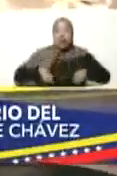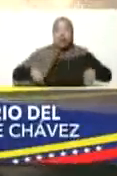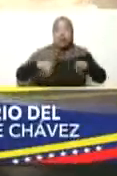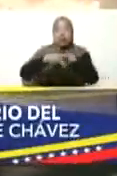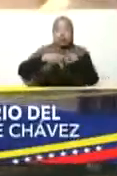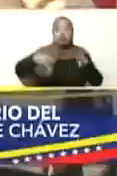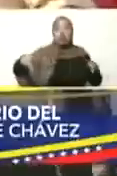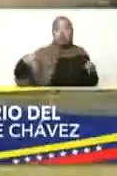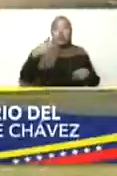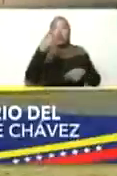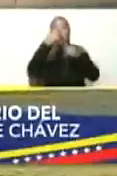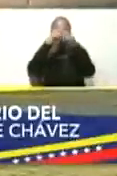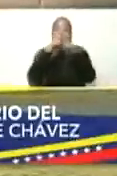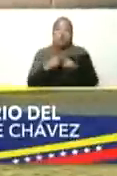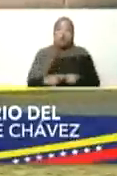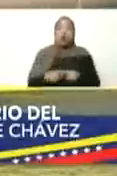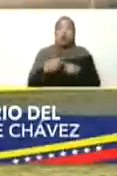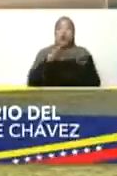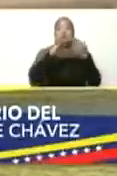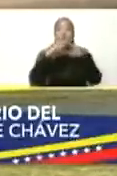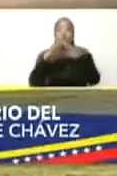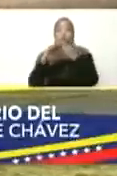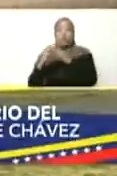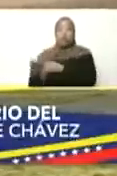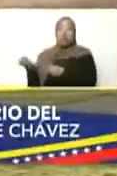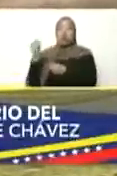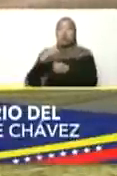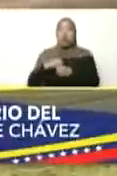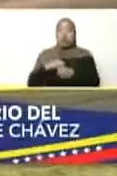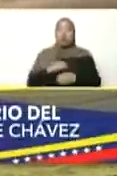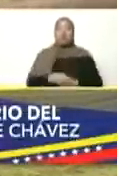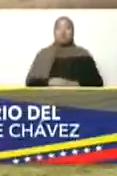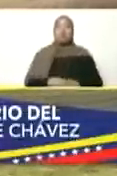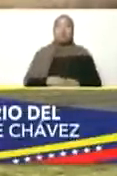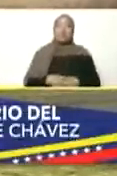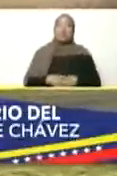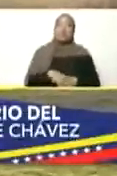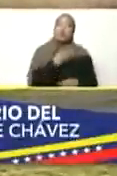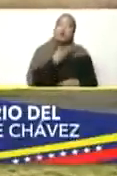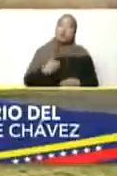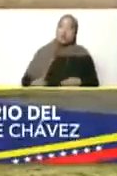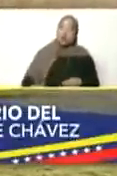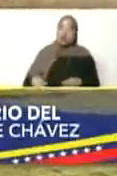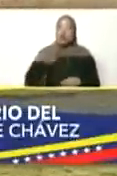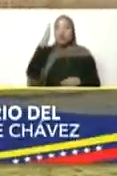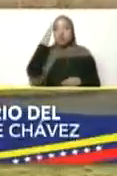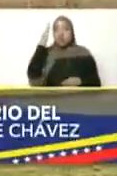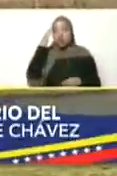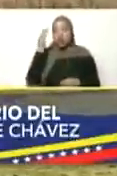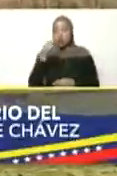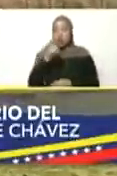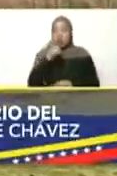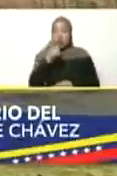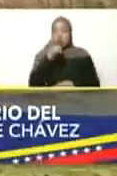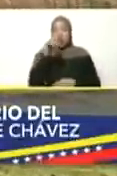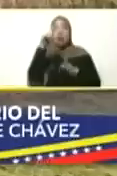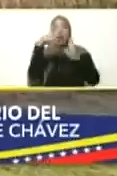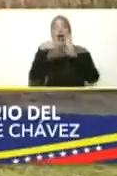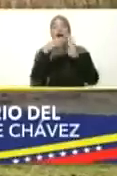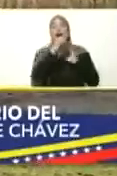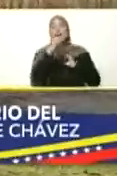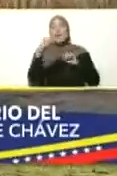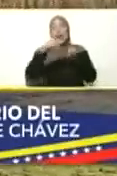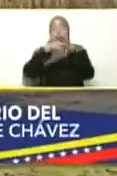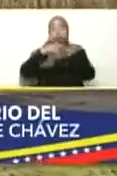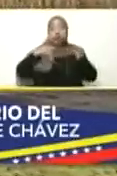promedio, 5.000 kilos por hectárea. La comuna ha sembrado 5, hasta 1.000 hectáreas. 5.000 kilos por hectárea. Sí, presidente. Correcto. Nosotros bueno, hemos sembrado hasta 1.000 hectáreas, presidente. Castro Soteldo,